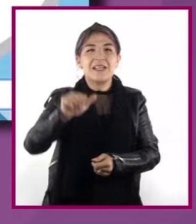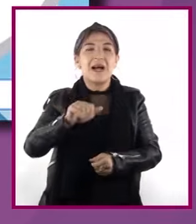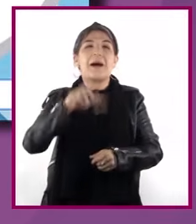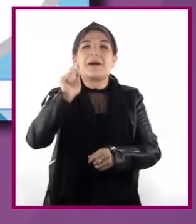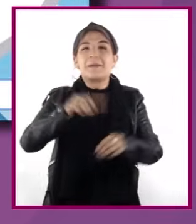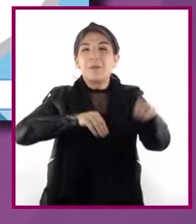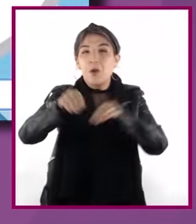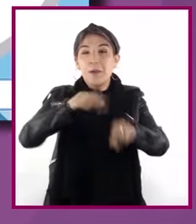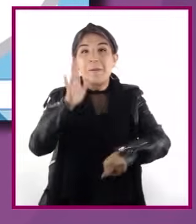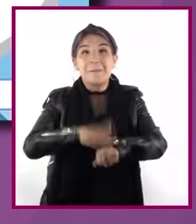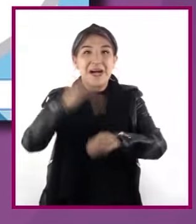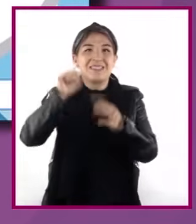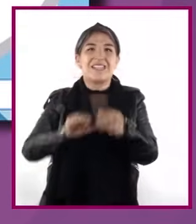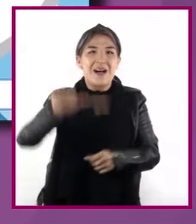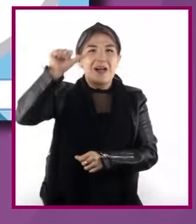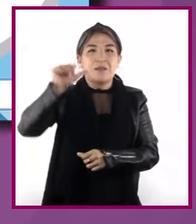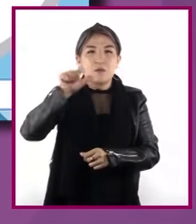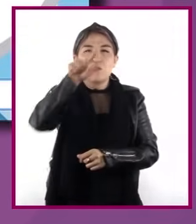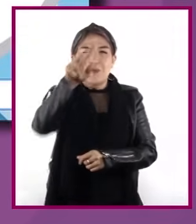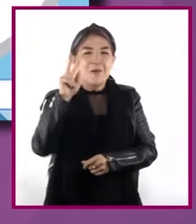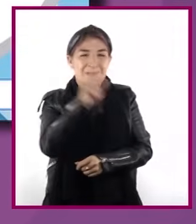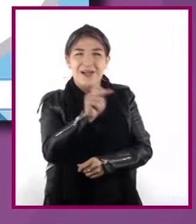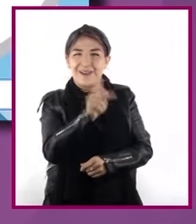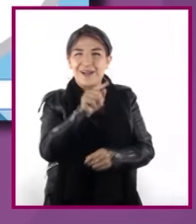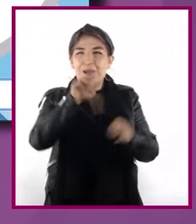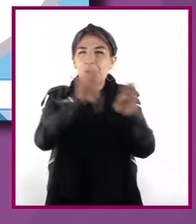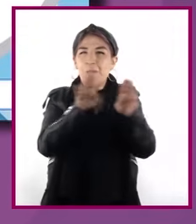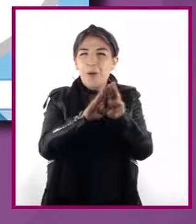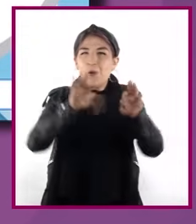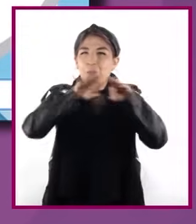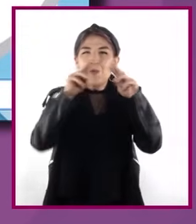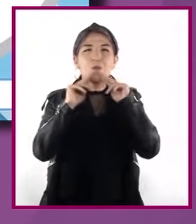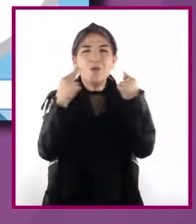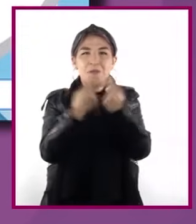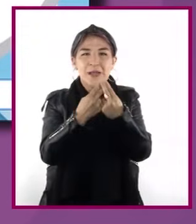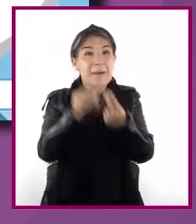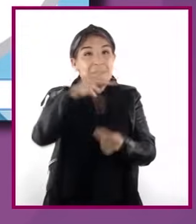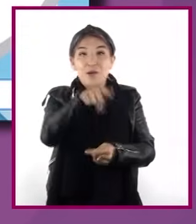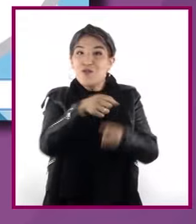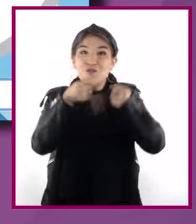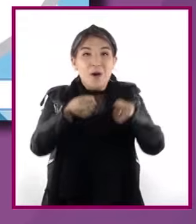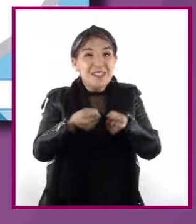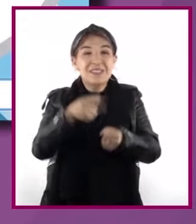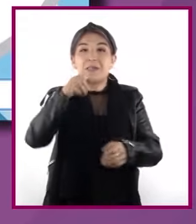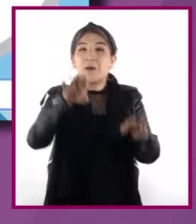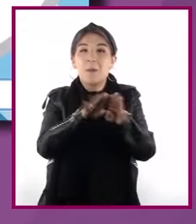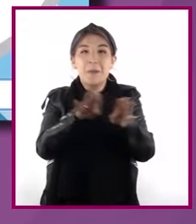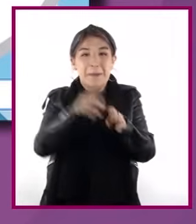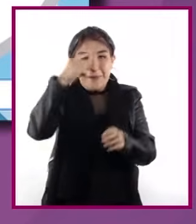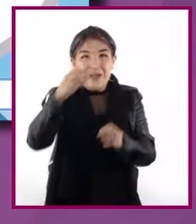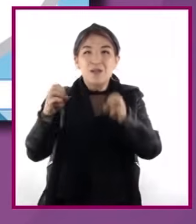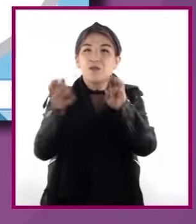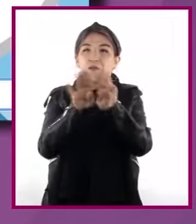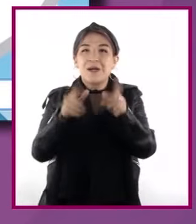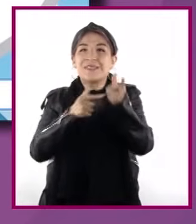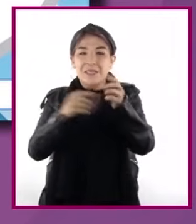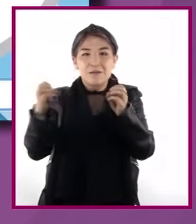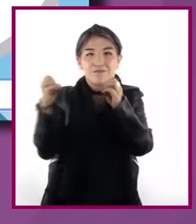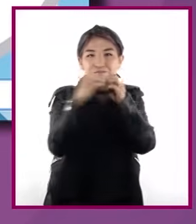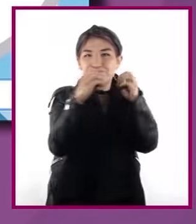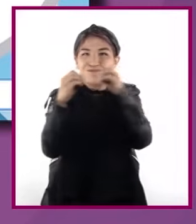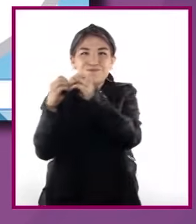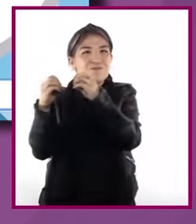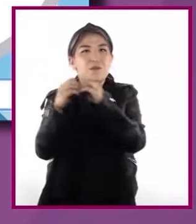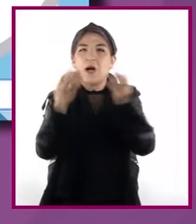eso, aunque están unidas, las fuerzas de cohesión no tienen la suficiente magnitud para que mis